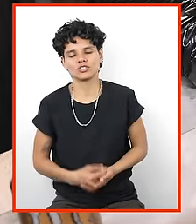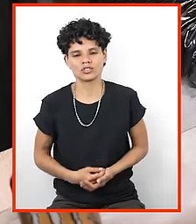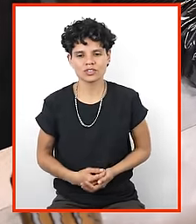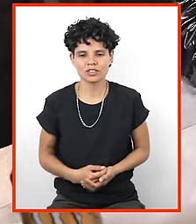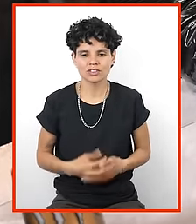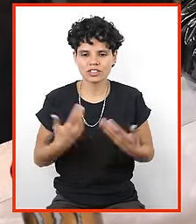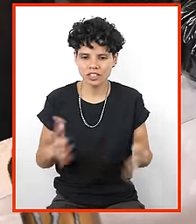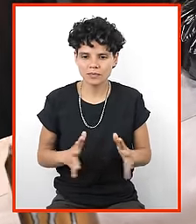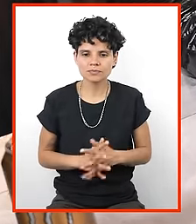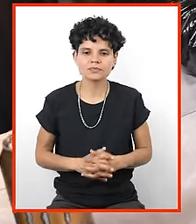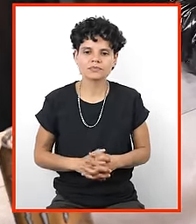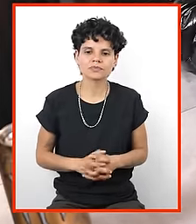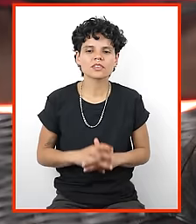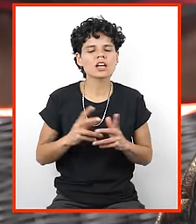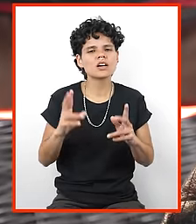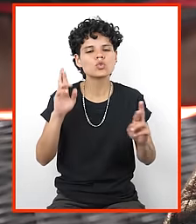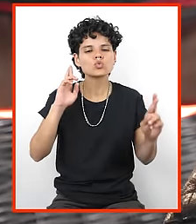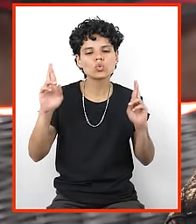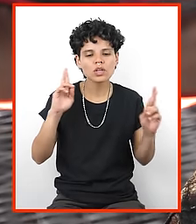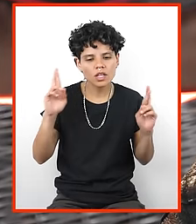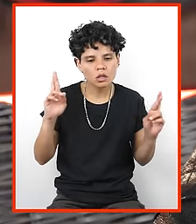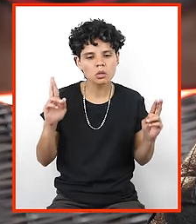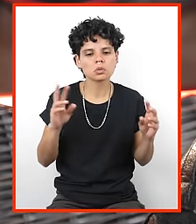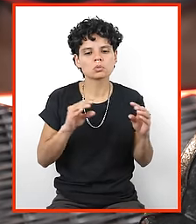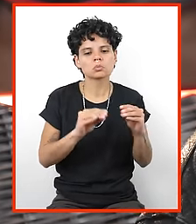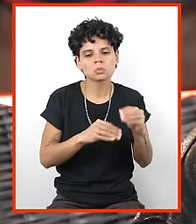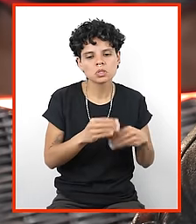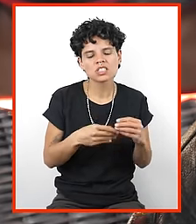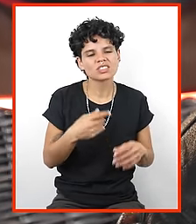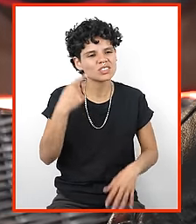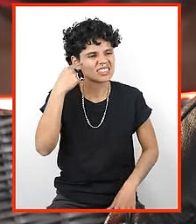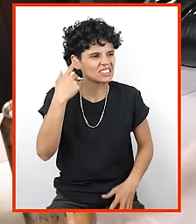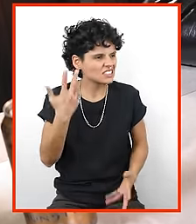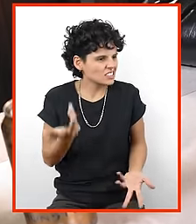Entonces, escuché este ruido y